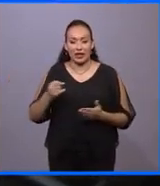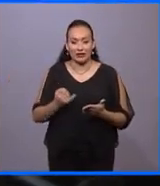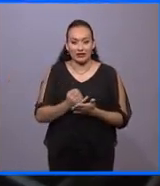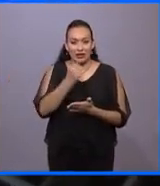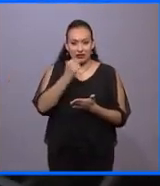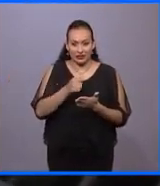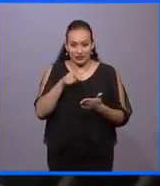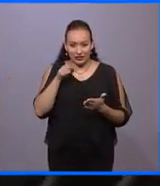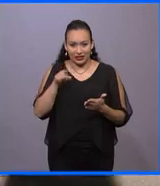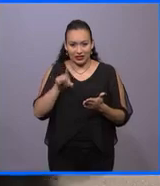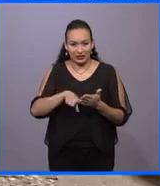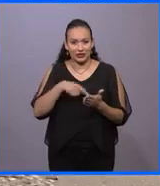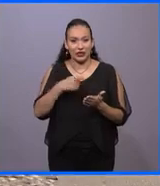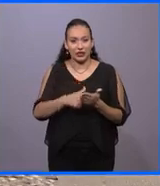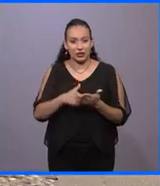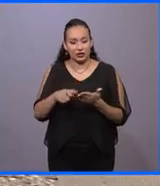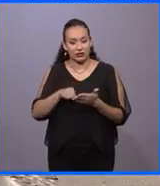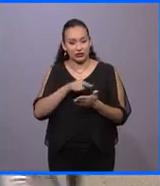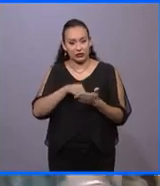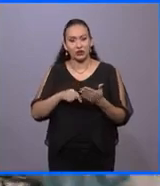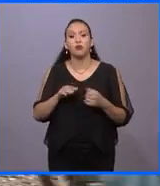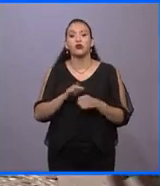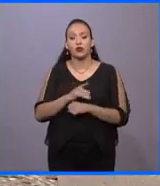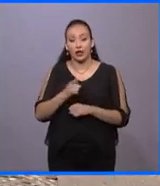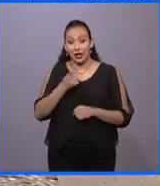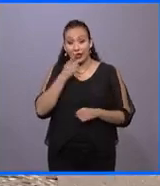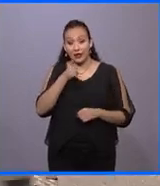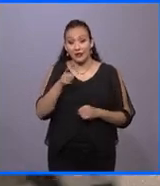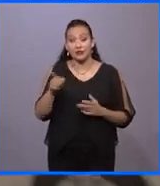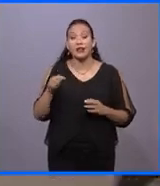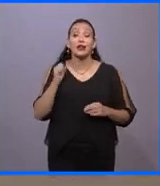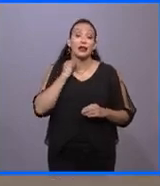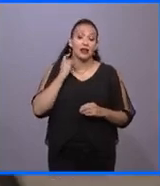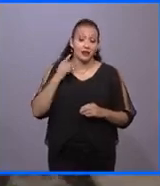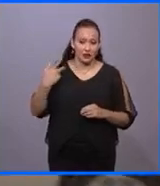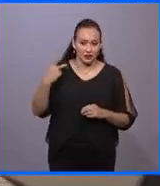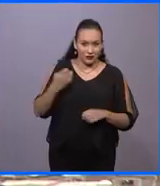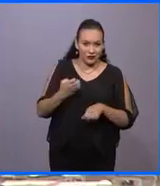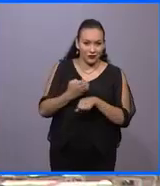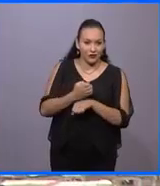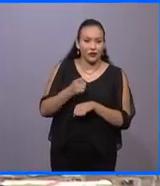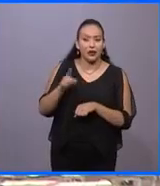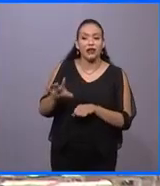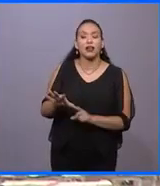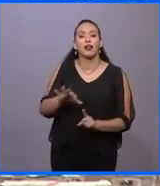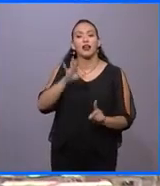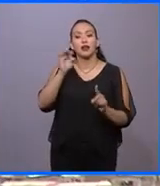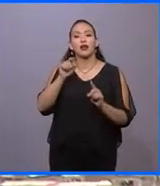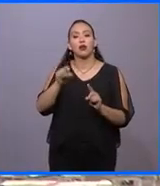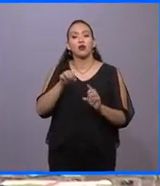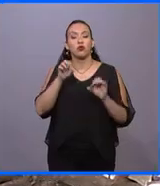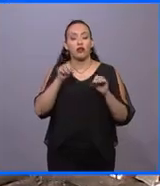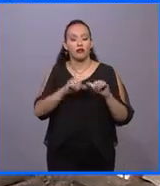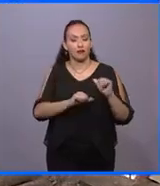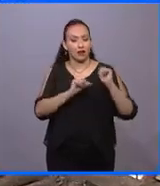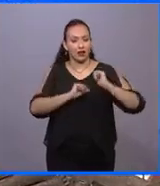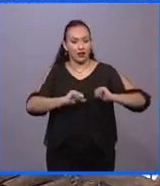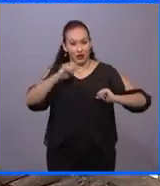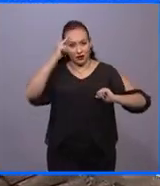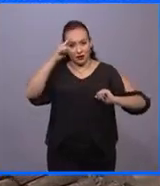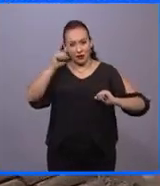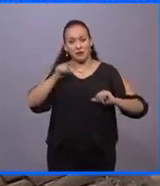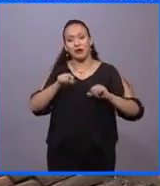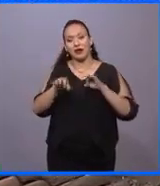la Sala Regional Jalapa, en la que había avalado el decreto del Congreso local por el cual designó un consejo municipal que estaría